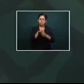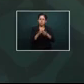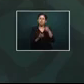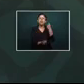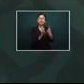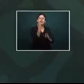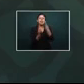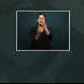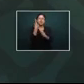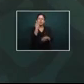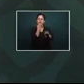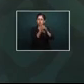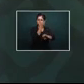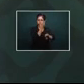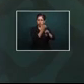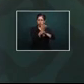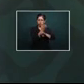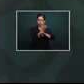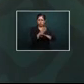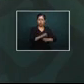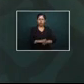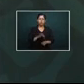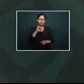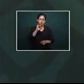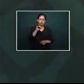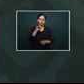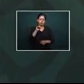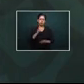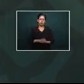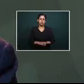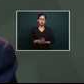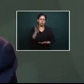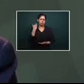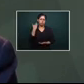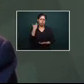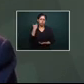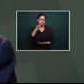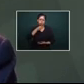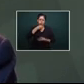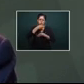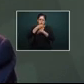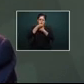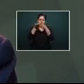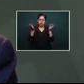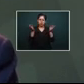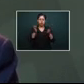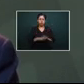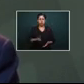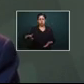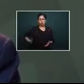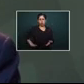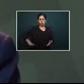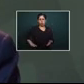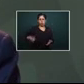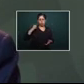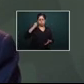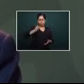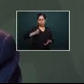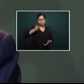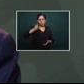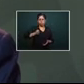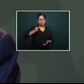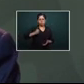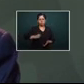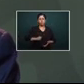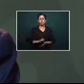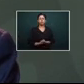sobrepoblación, lo acaba de informar el gobernador del Estado